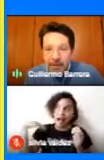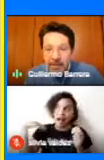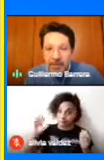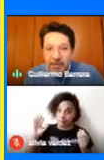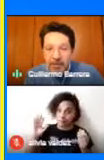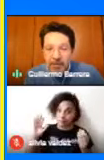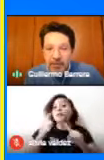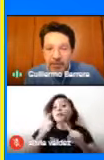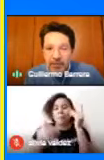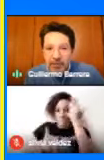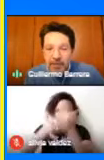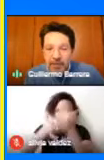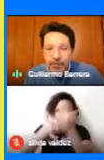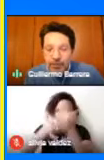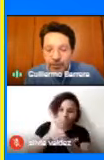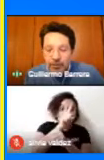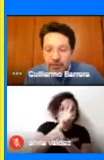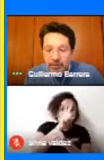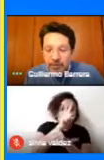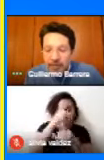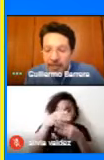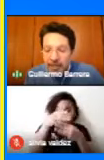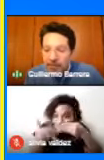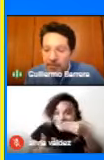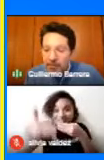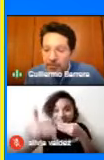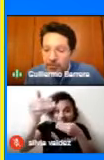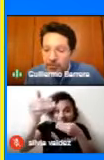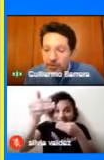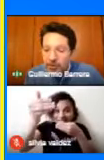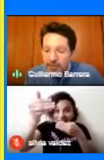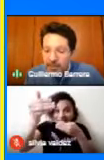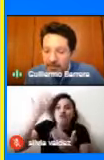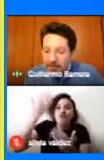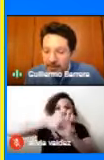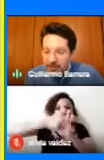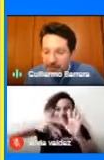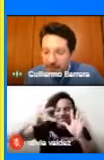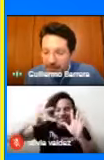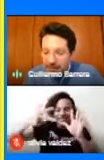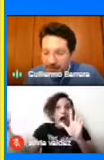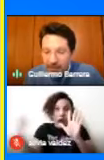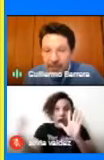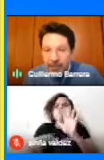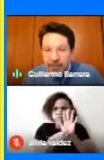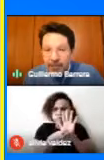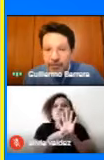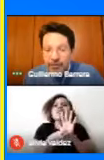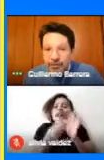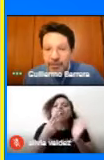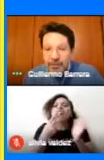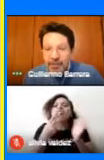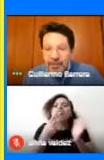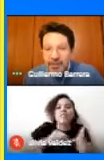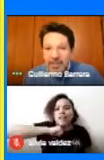Pero a partir de 1991, en la nueva Constitución se establece la Carta de